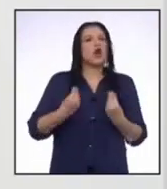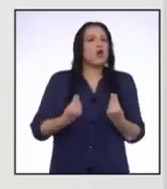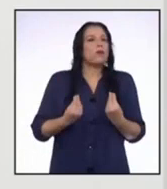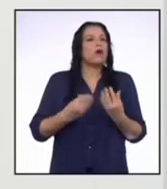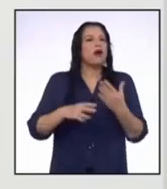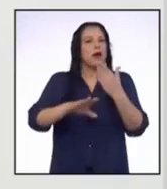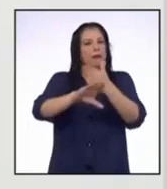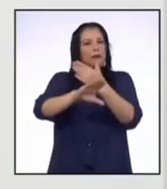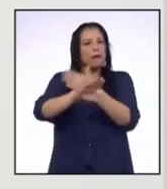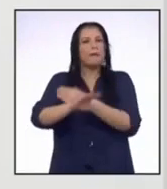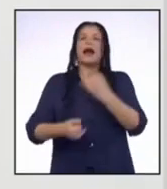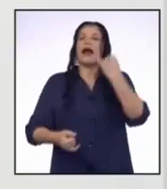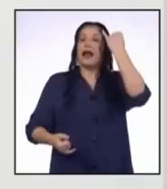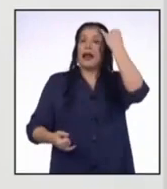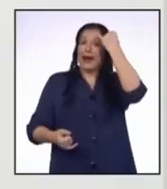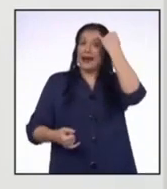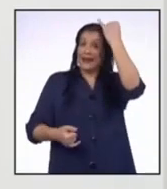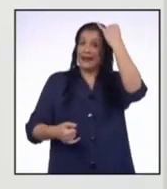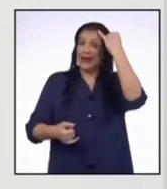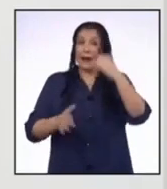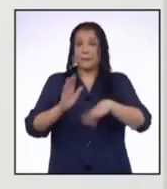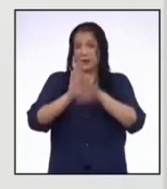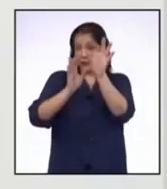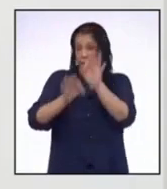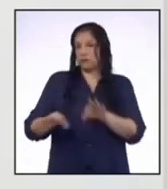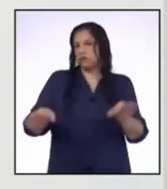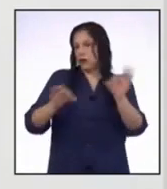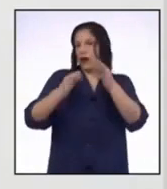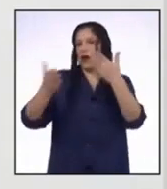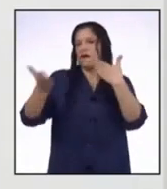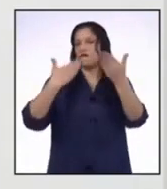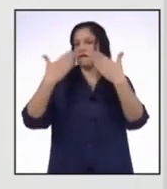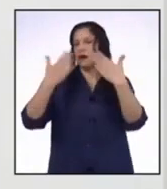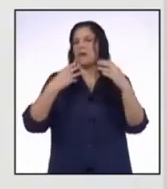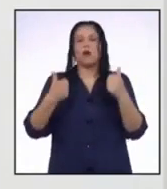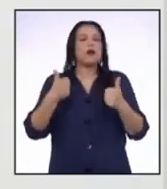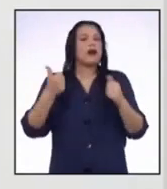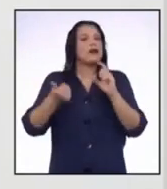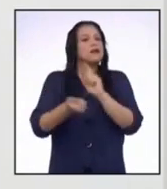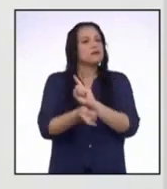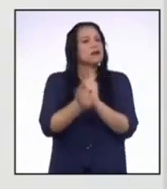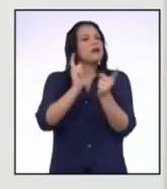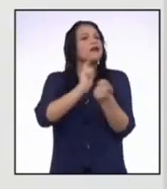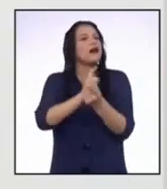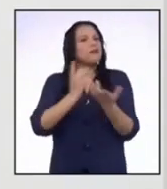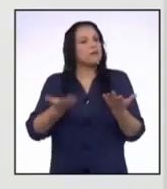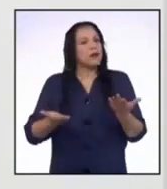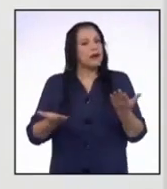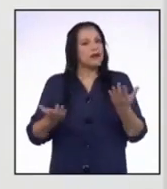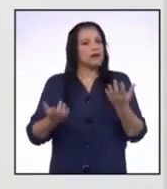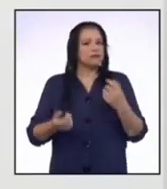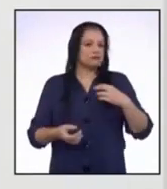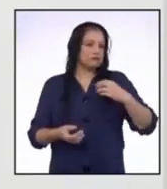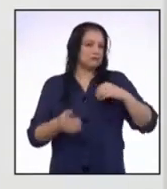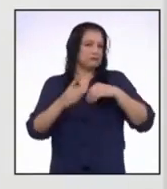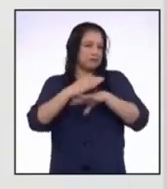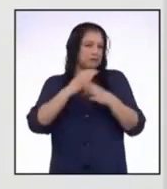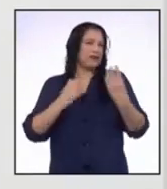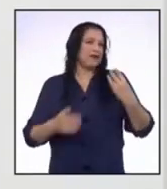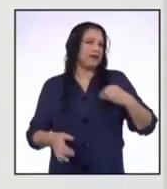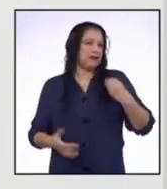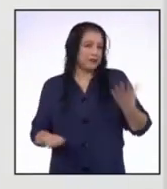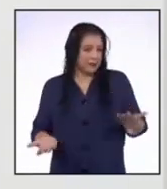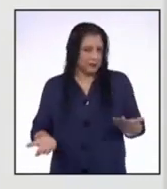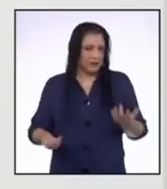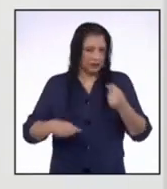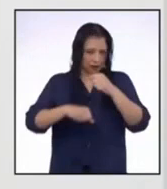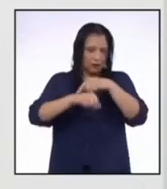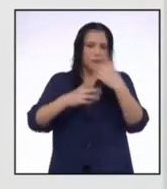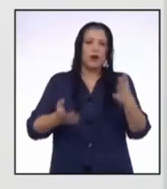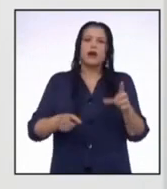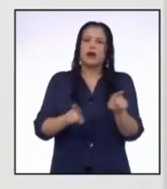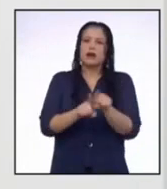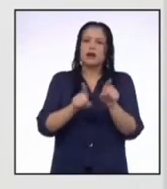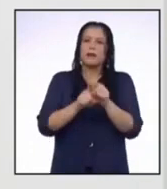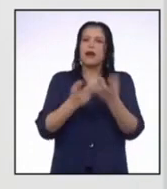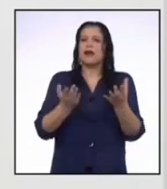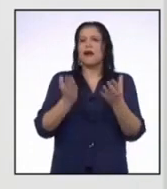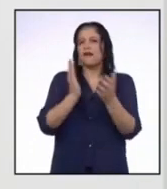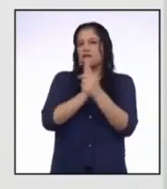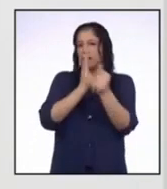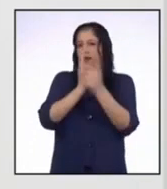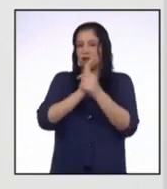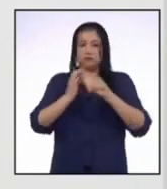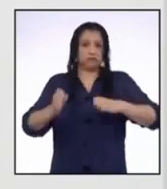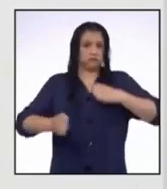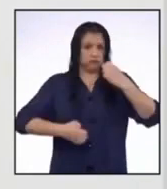desarrollo de la idea central que nos habla sobre los cambios que se dan en la adolescencia, entre ellos el desarrollo de las